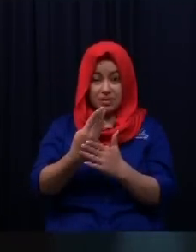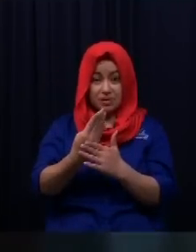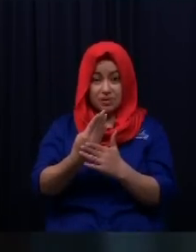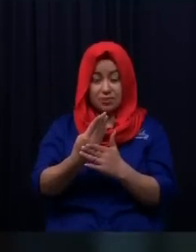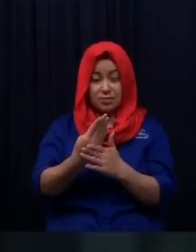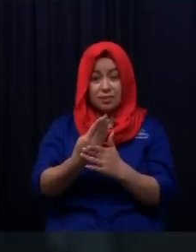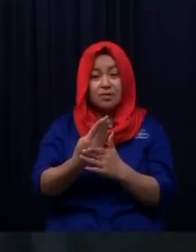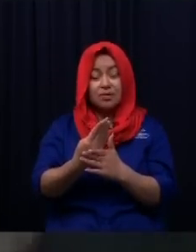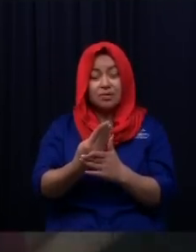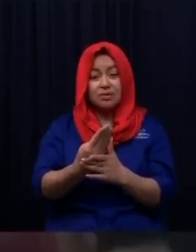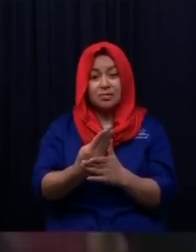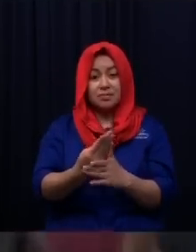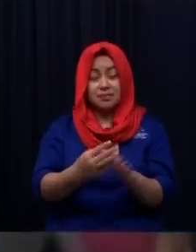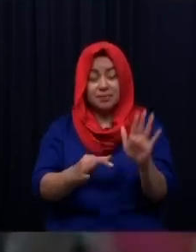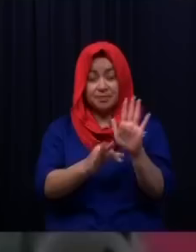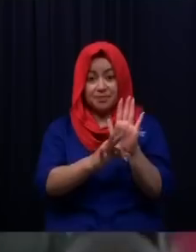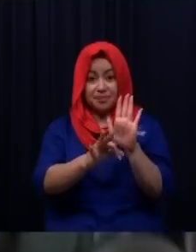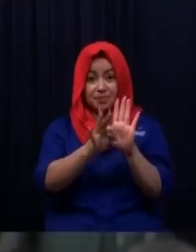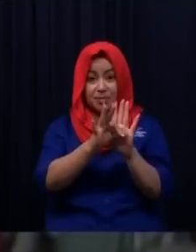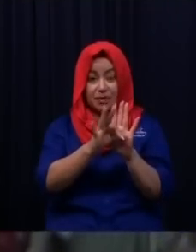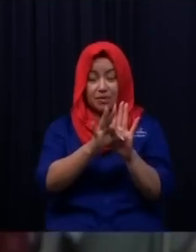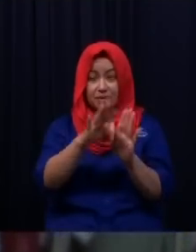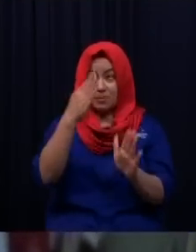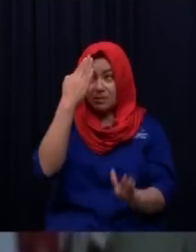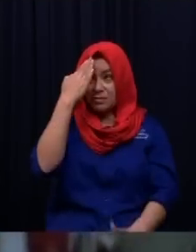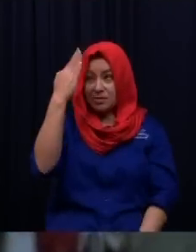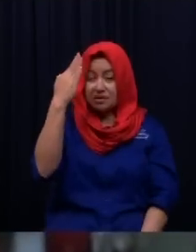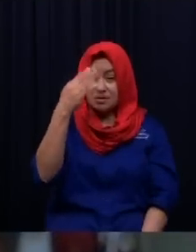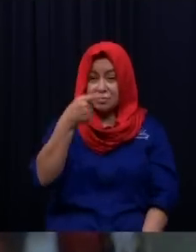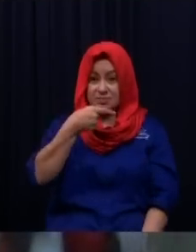en el nombre de Jesús. Gracias, Señor, por el nuevo pacto. Bebamos.